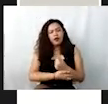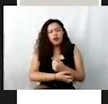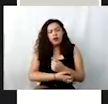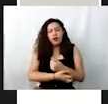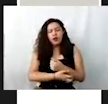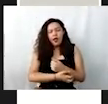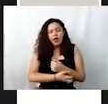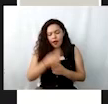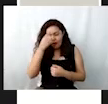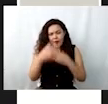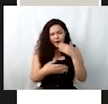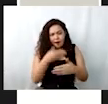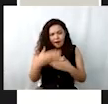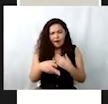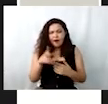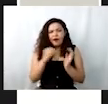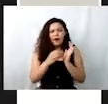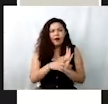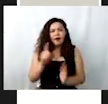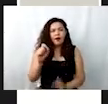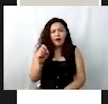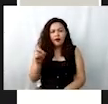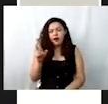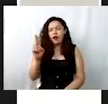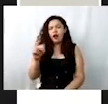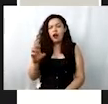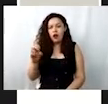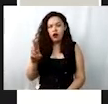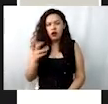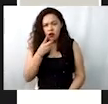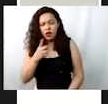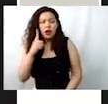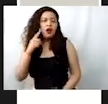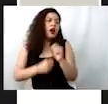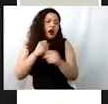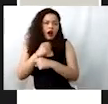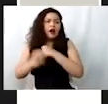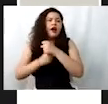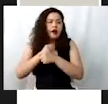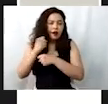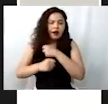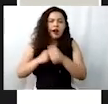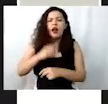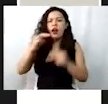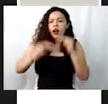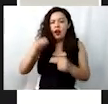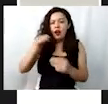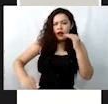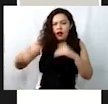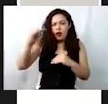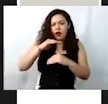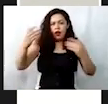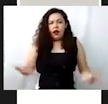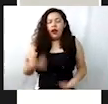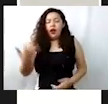la Agenda 2030, Naciones Unidas ofrece cada año en el Foro Político de Alto Nivel, que se reúne cada año en